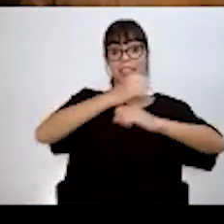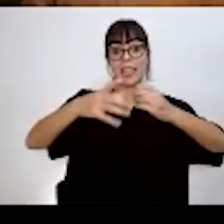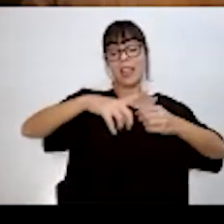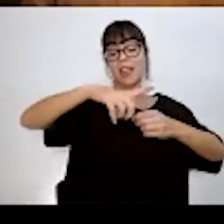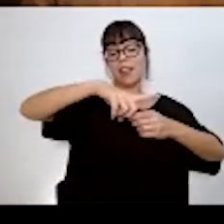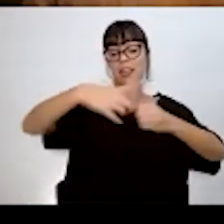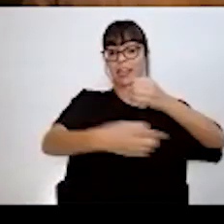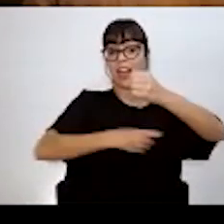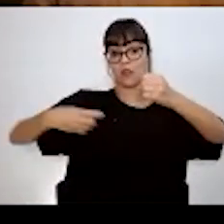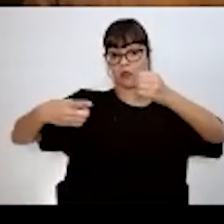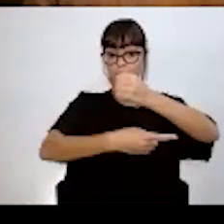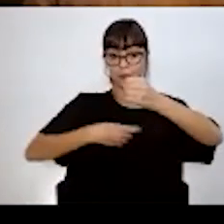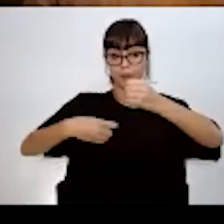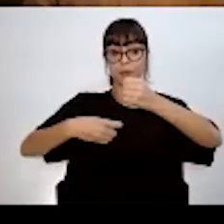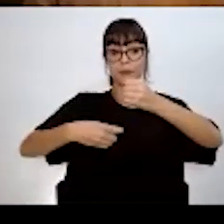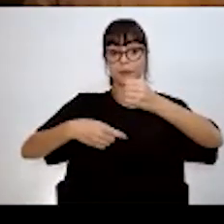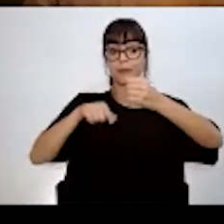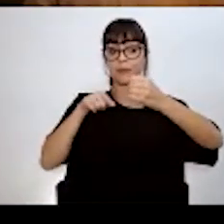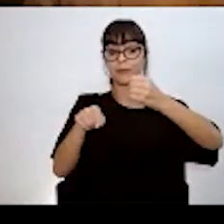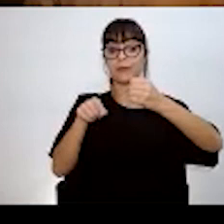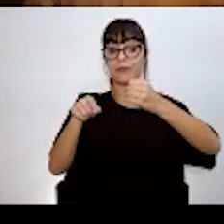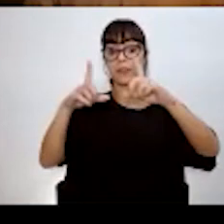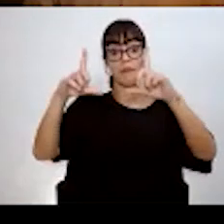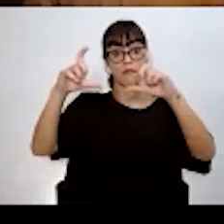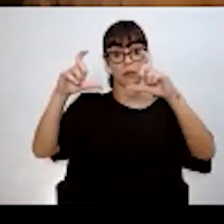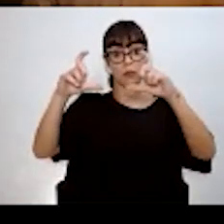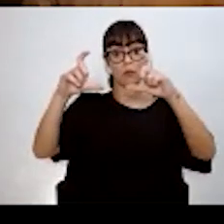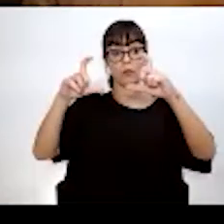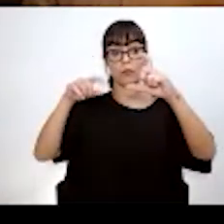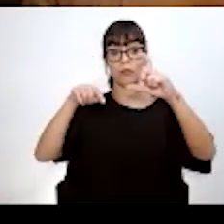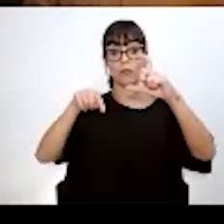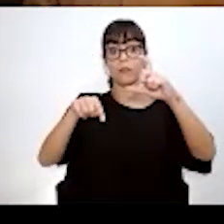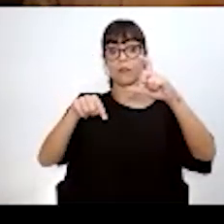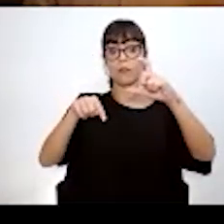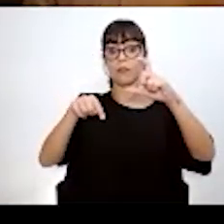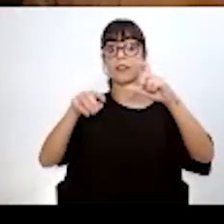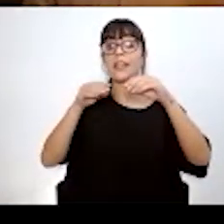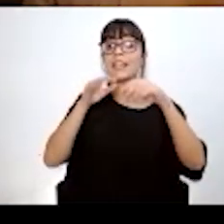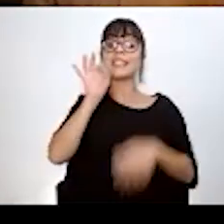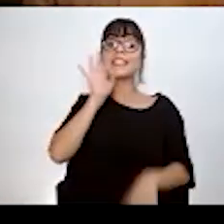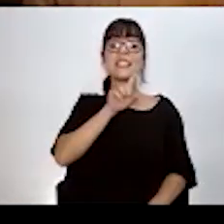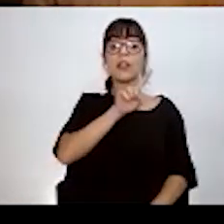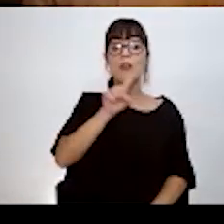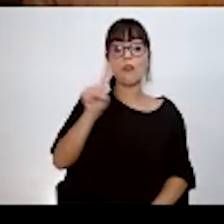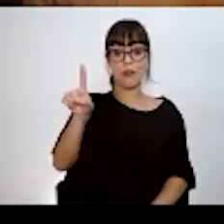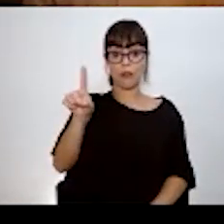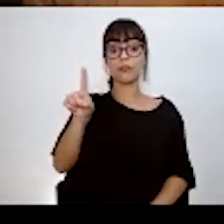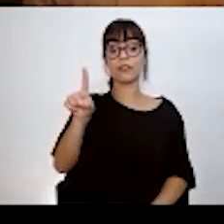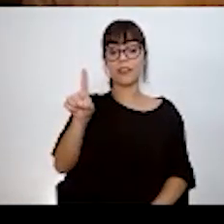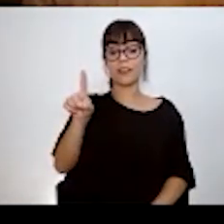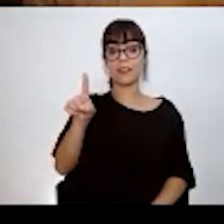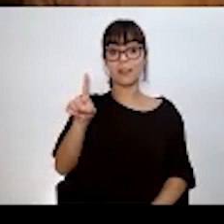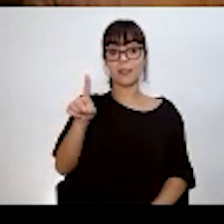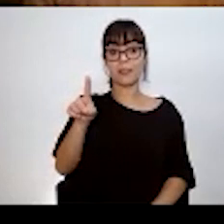no aparecen en el registro arqueológico insular hasta aproximadamente el siglo XI, justo cuando estamos hablando de este crecimiento